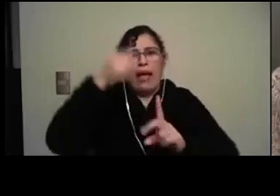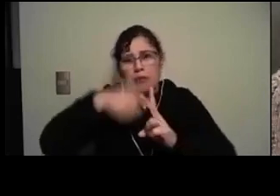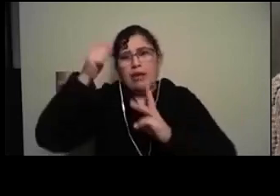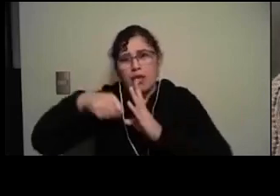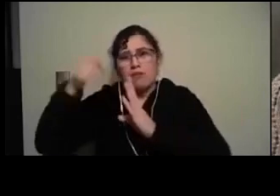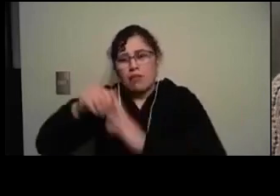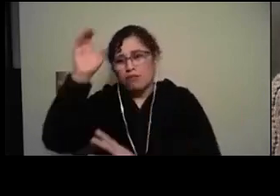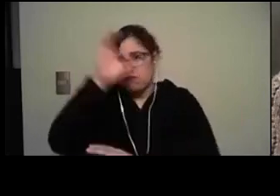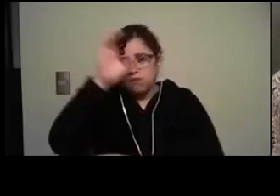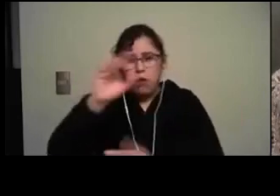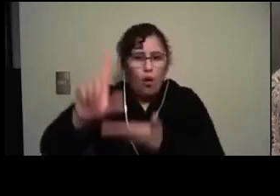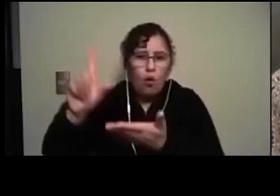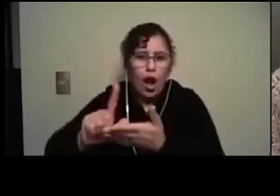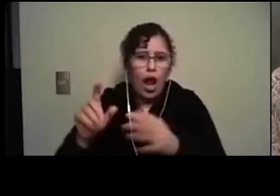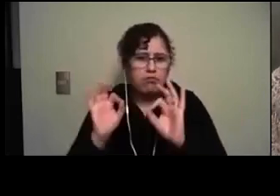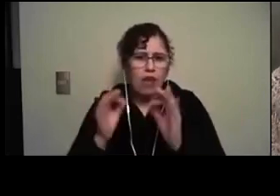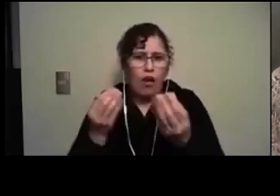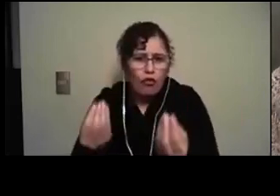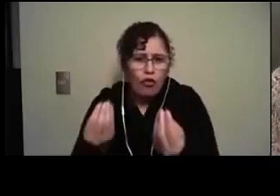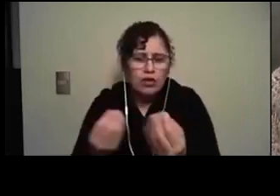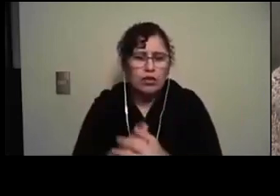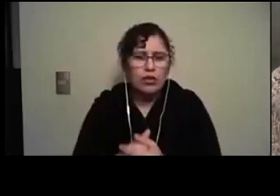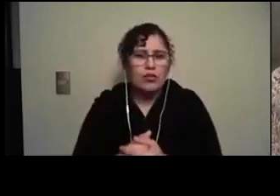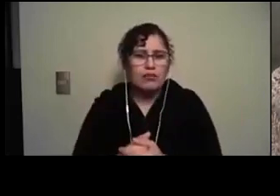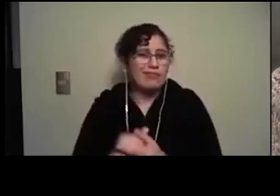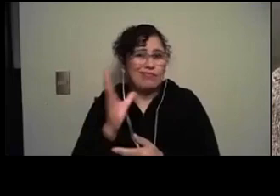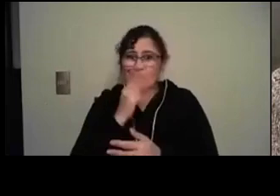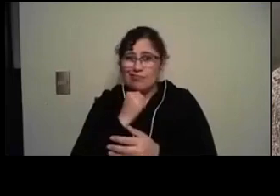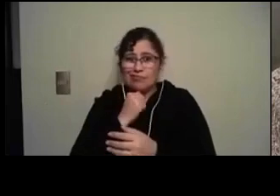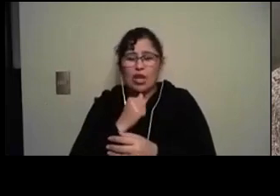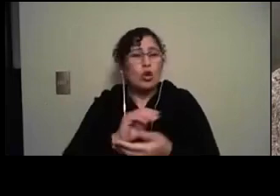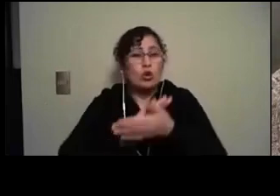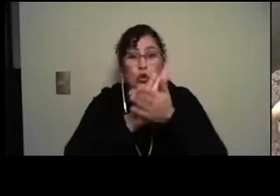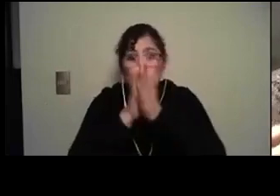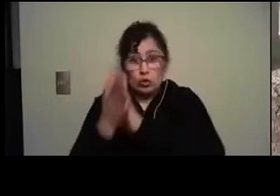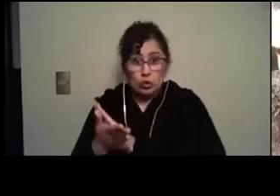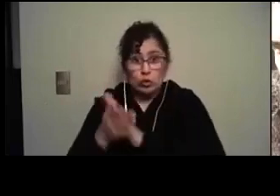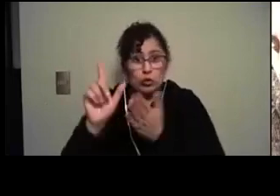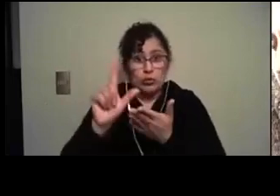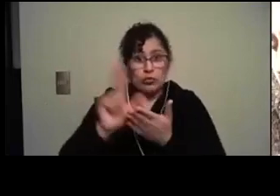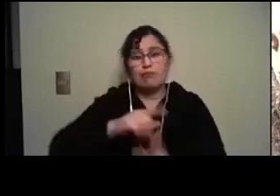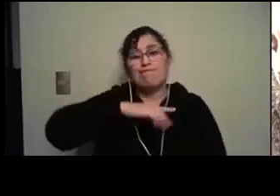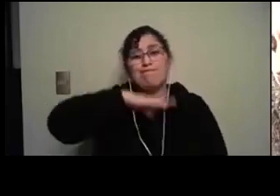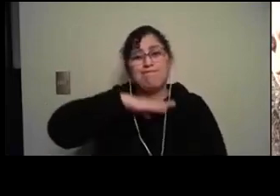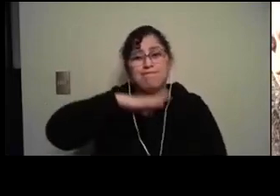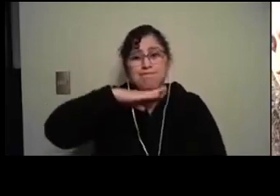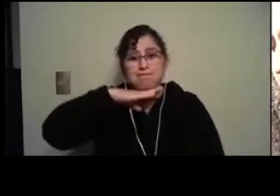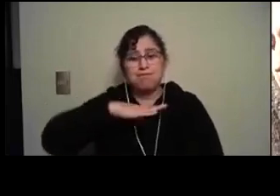y de ver que se liberara un cupo en algún lugar porque están como todos saturados, po. Entonces Ujú. como que no hay espacio.